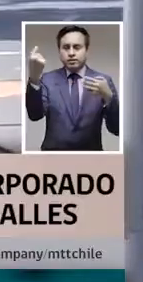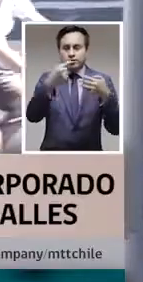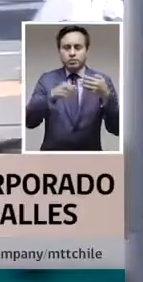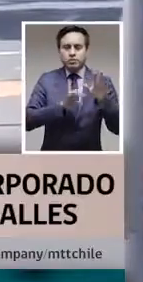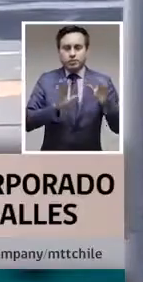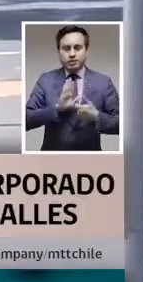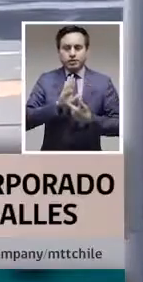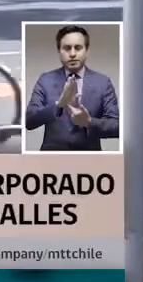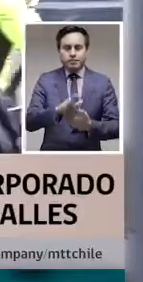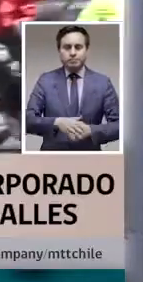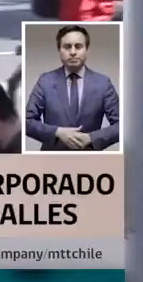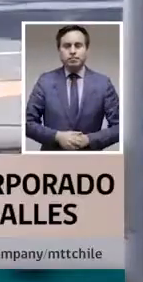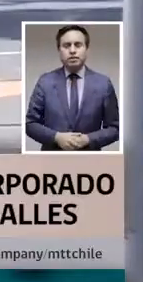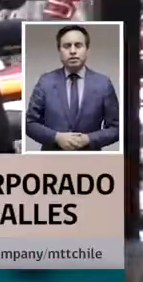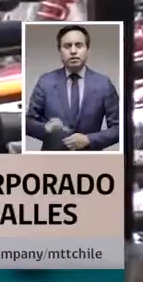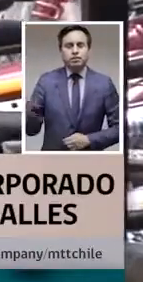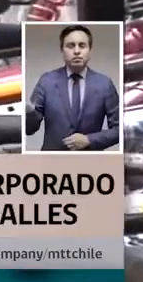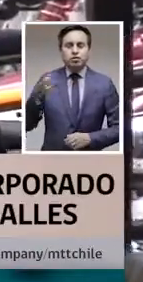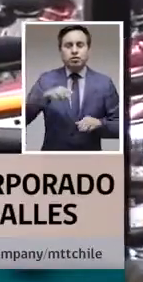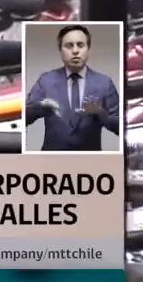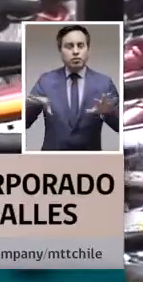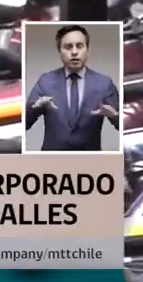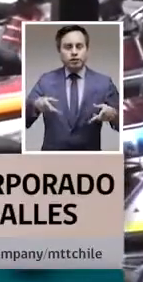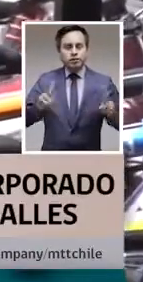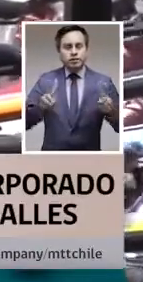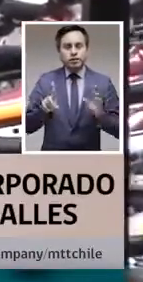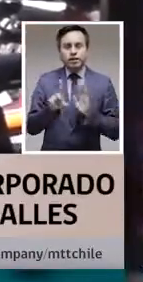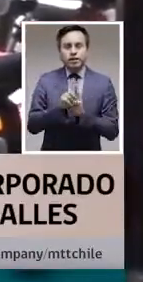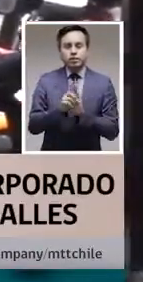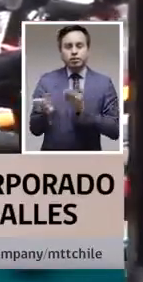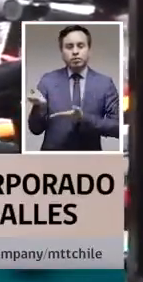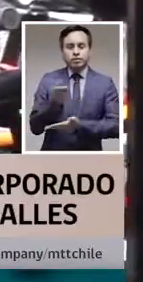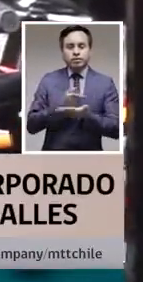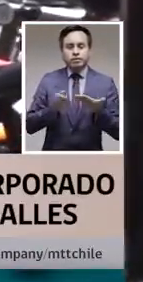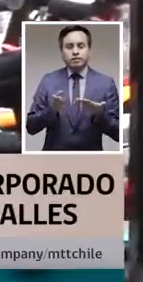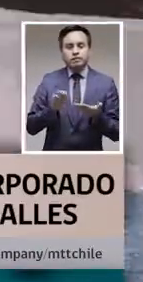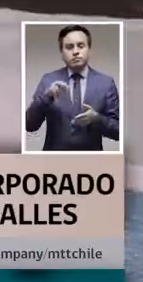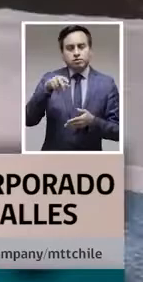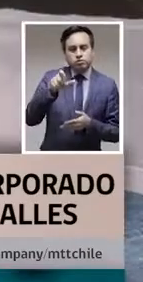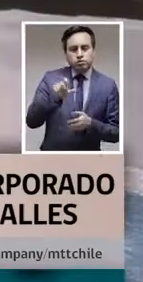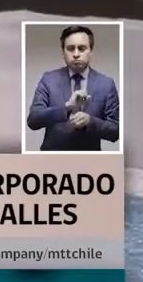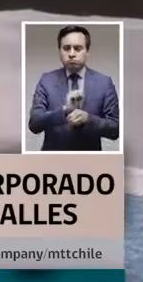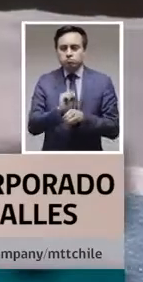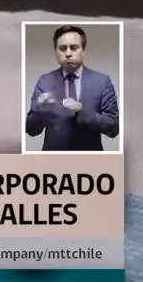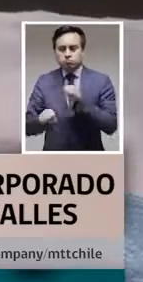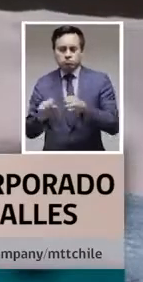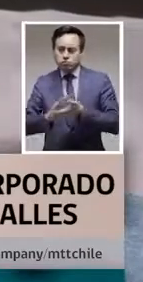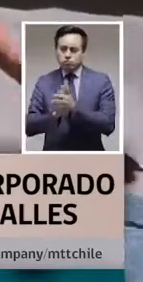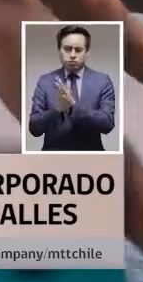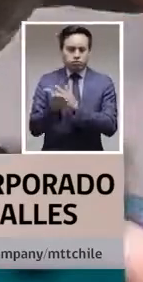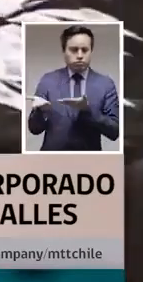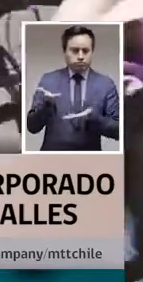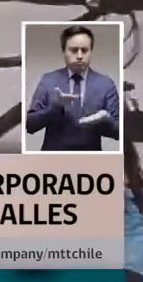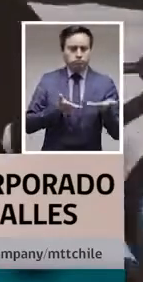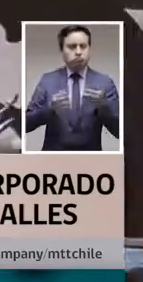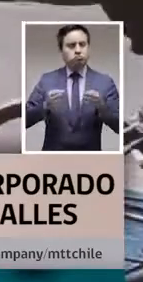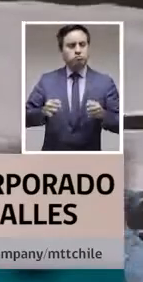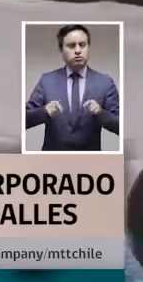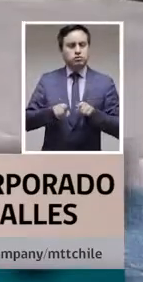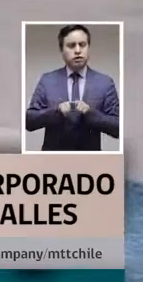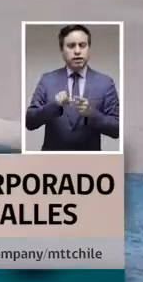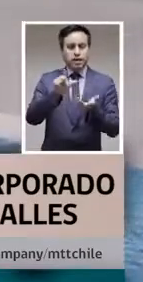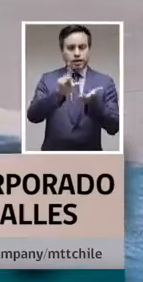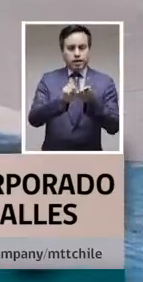cosas. En poner en marcha la ley de convivencia vial. Eso fue clave para poder generar